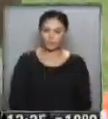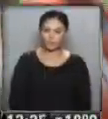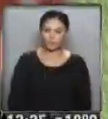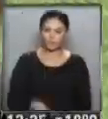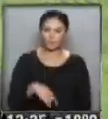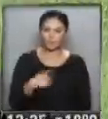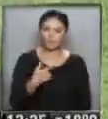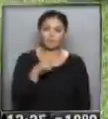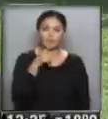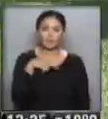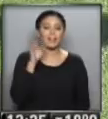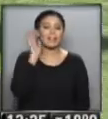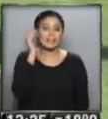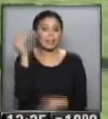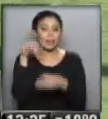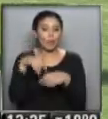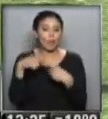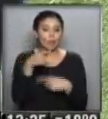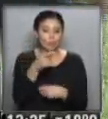en definitiva, que Riquelme no esté?